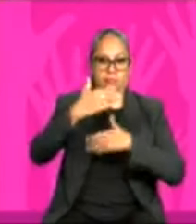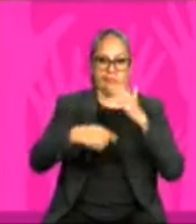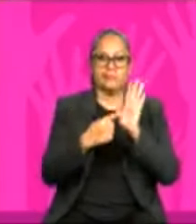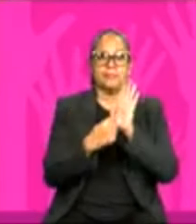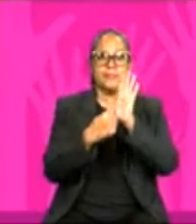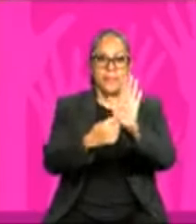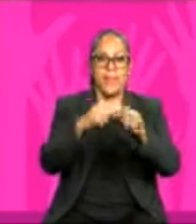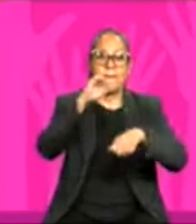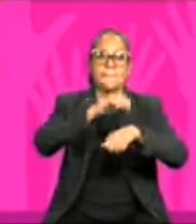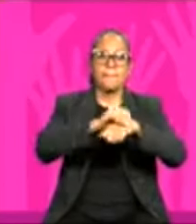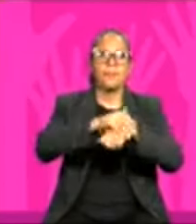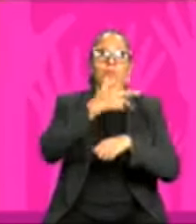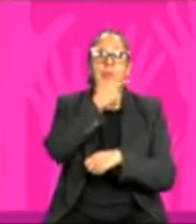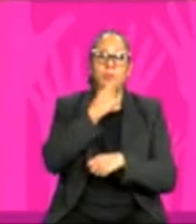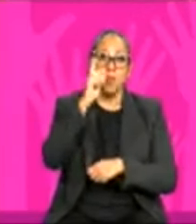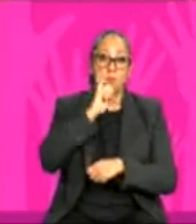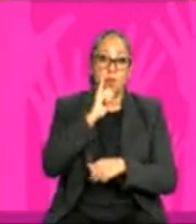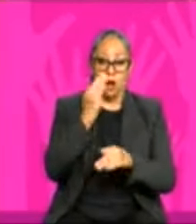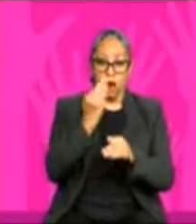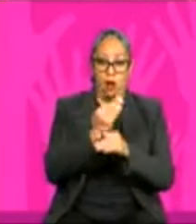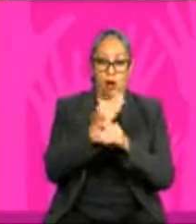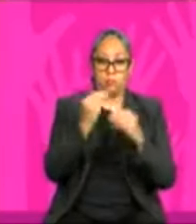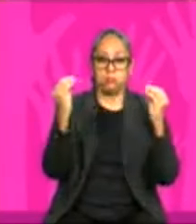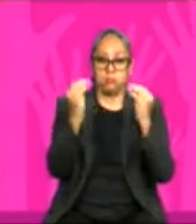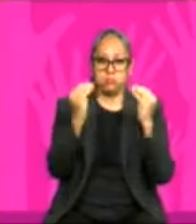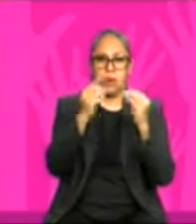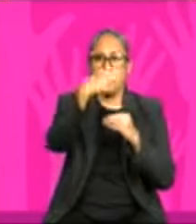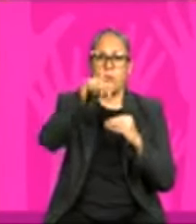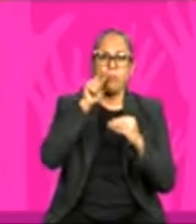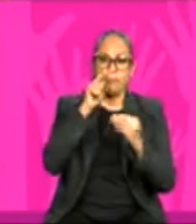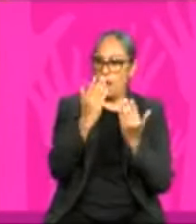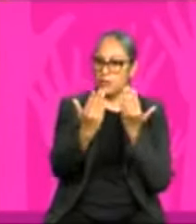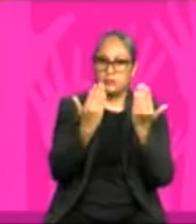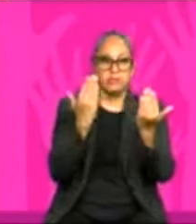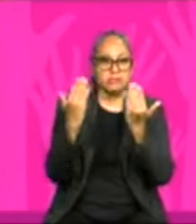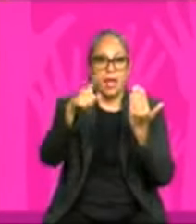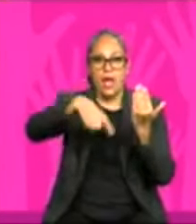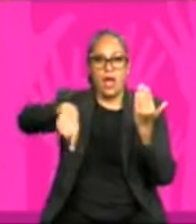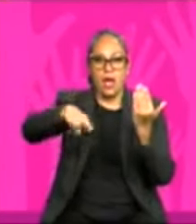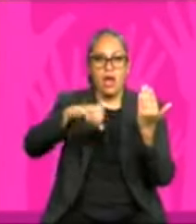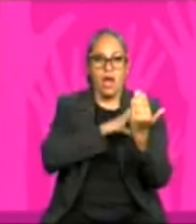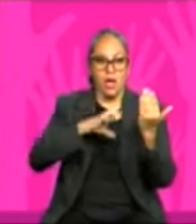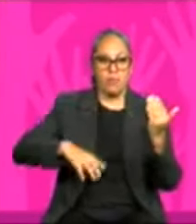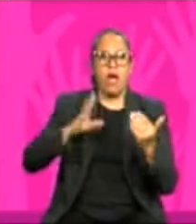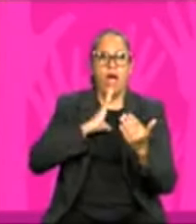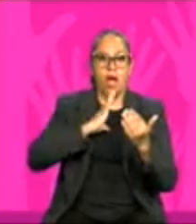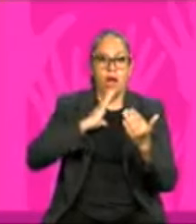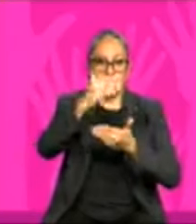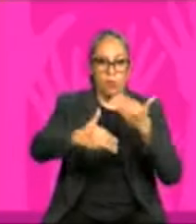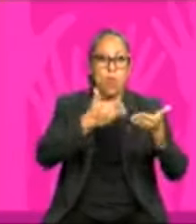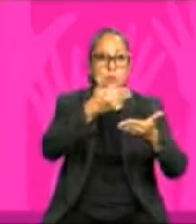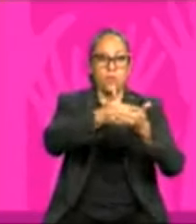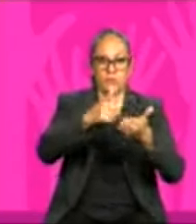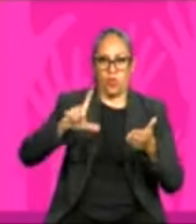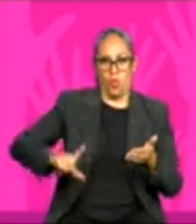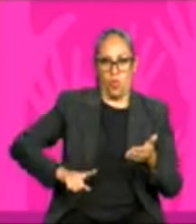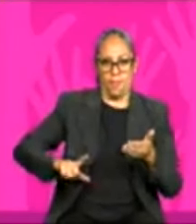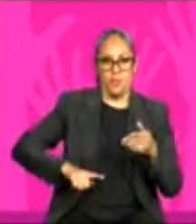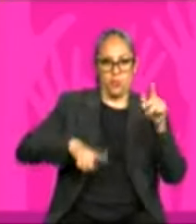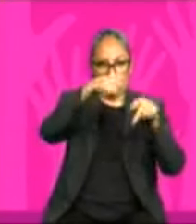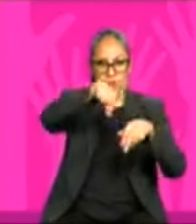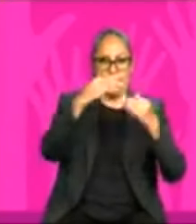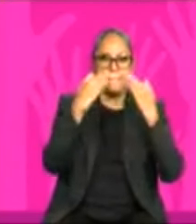Amigas y amigos, en este debate van a poder comparar capacidades, personalidades, propuestas y proyectos de gobierno. Verán quién